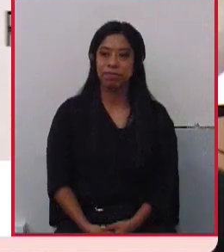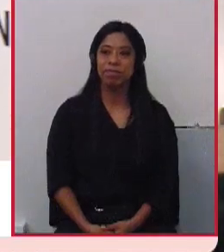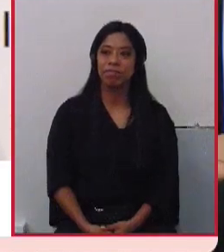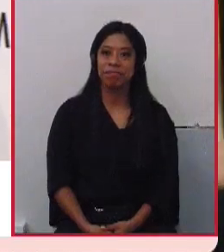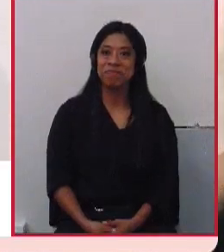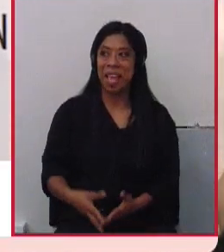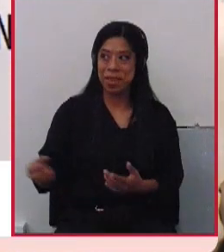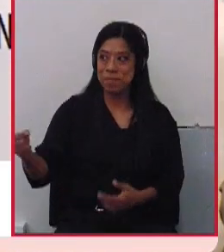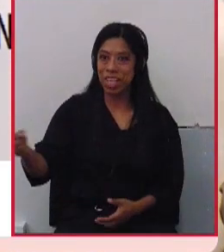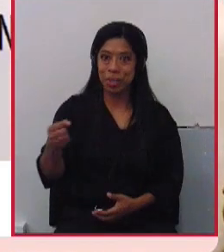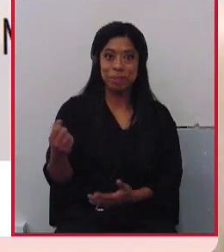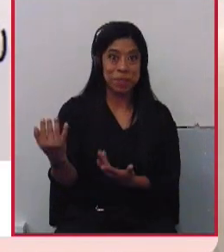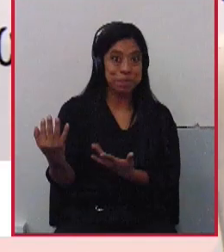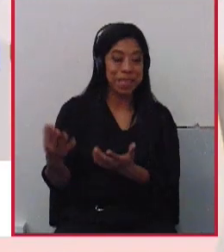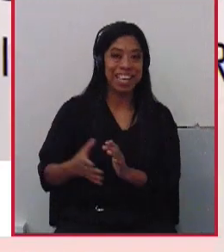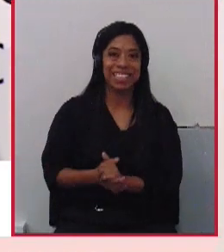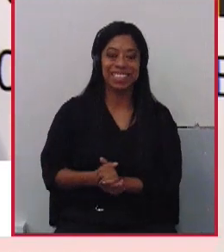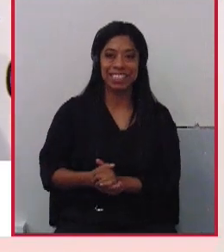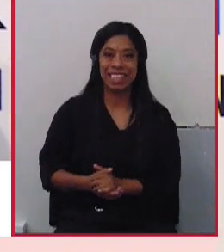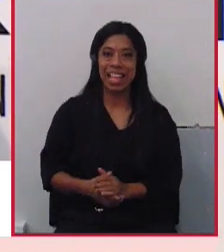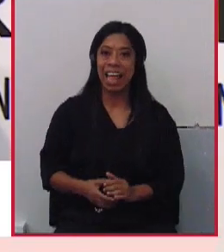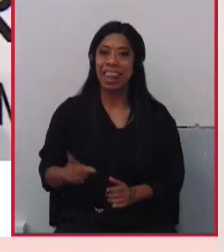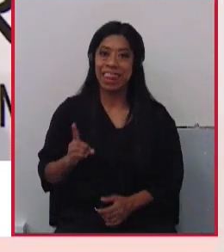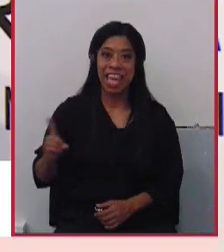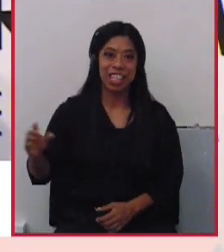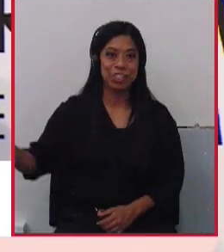Ahí viene el micro por tu lado derecho.